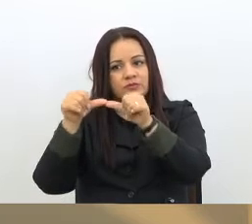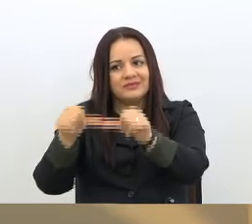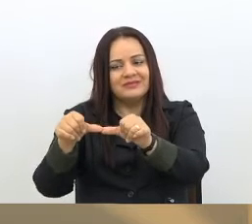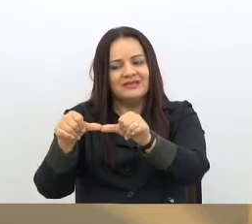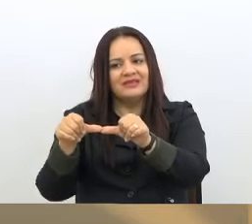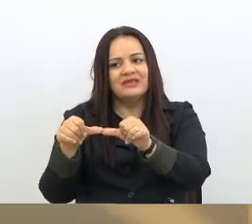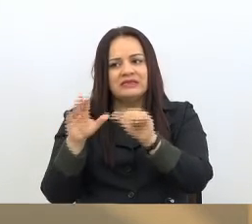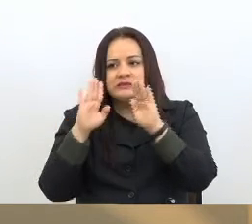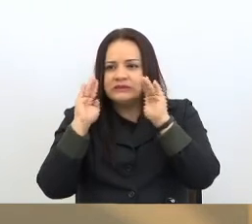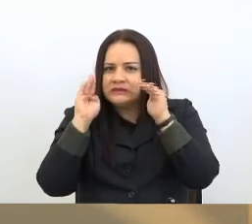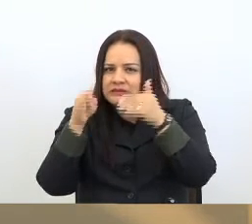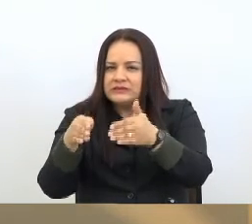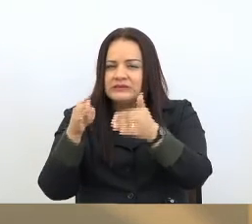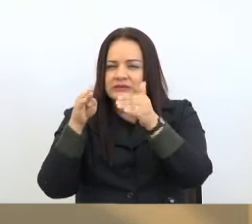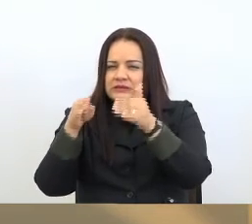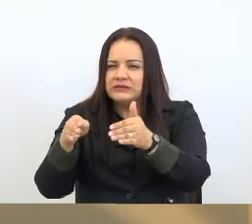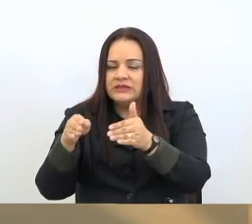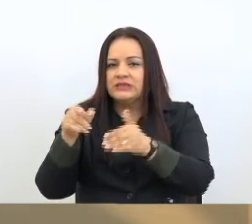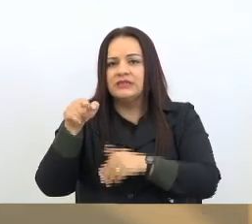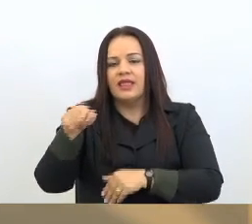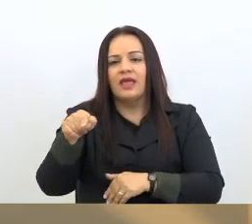de ser